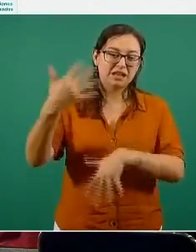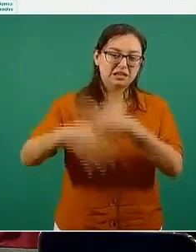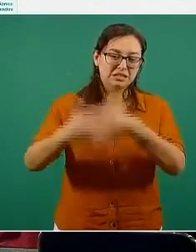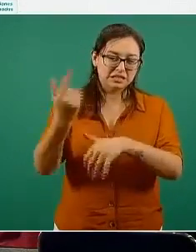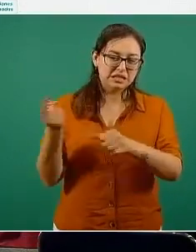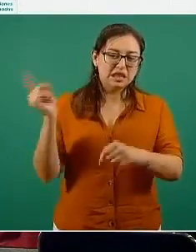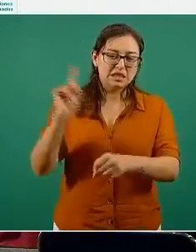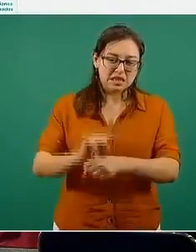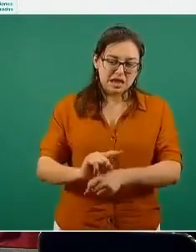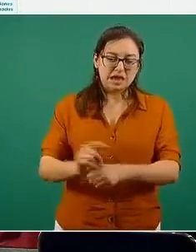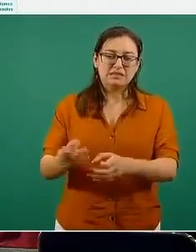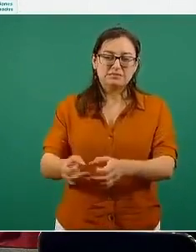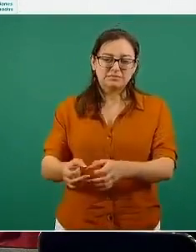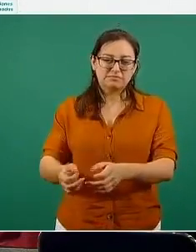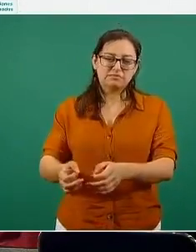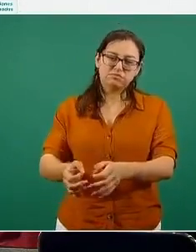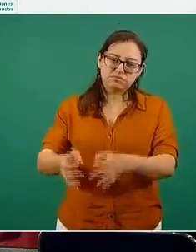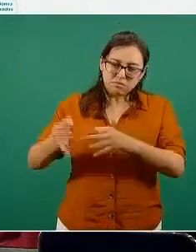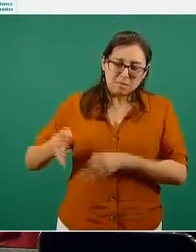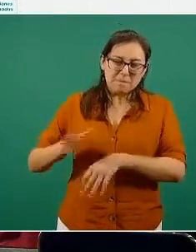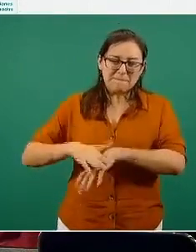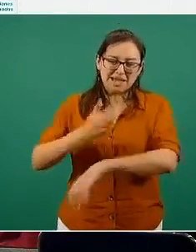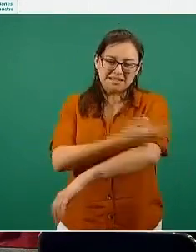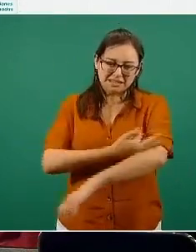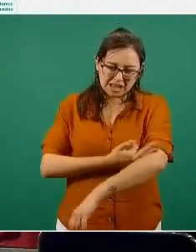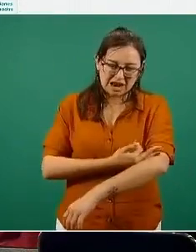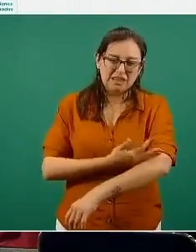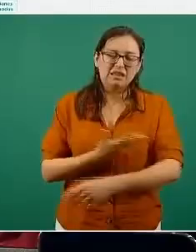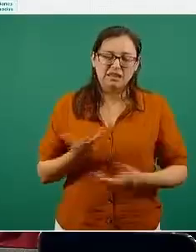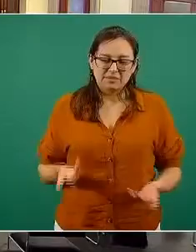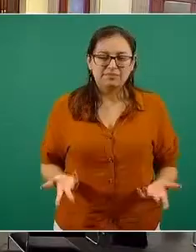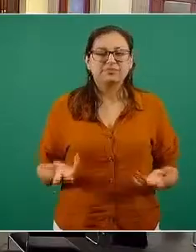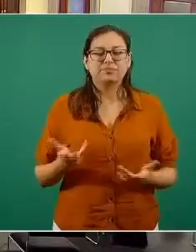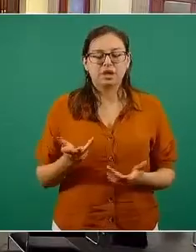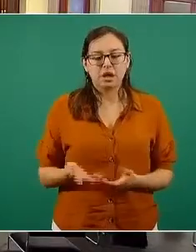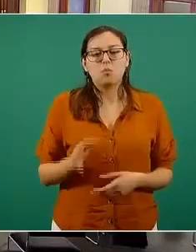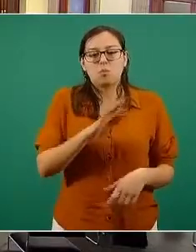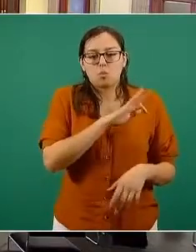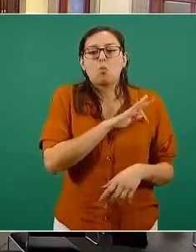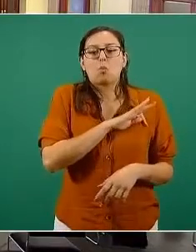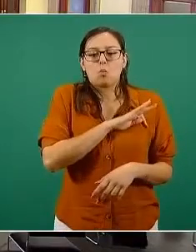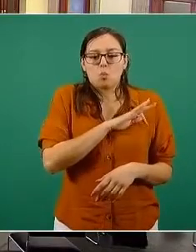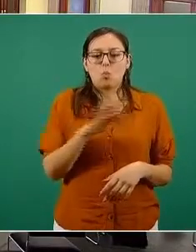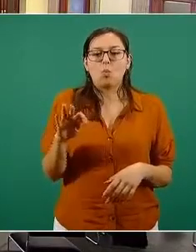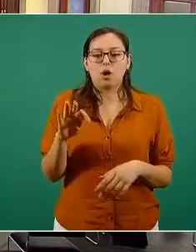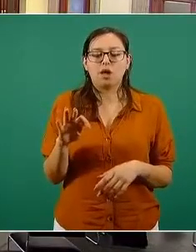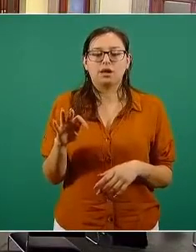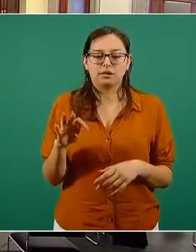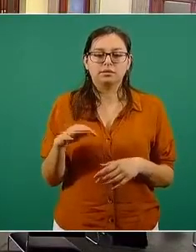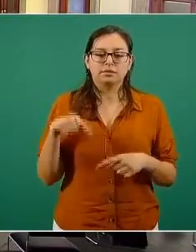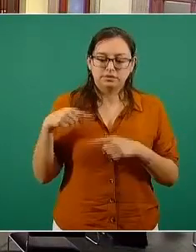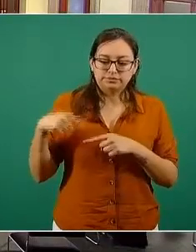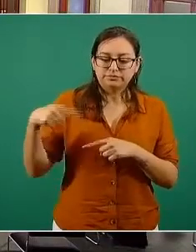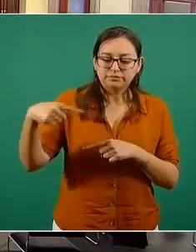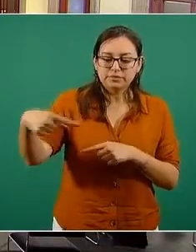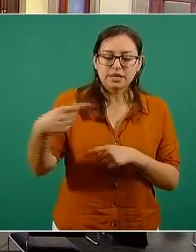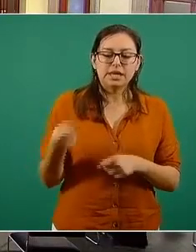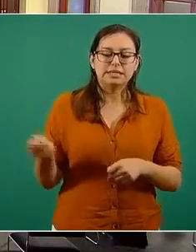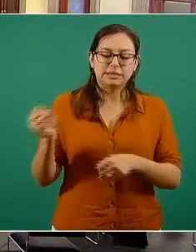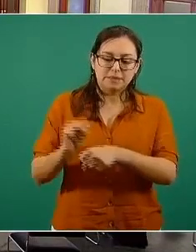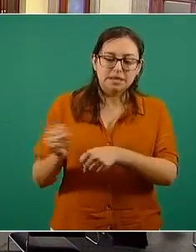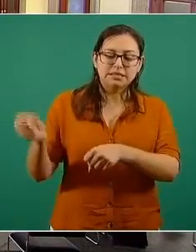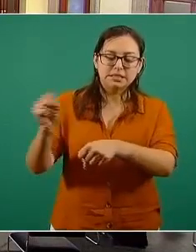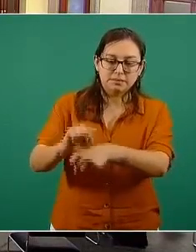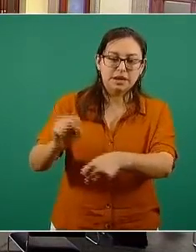hospitalizaciones. Entonces, estamos viendo, y posiblemente en la semana iremos viendo también esto de presentar las curvas tanto